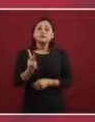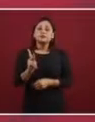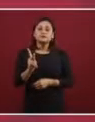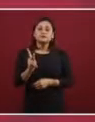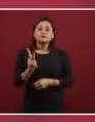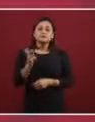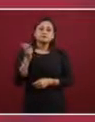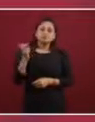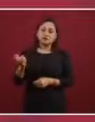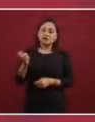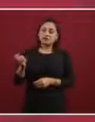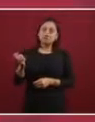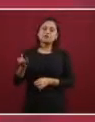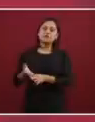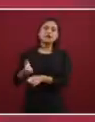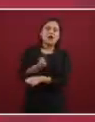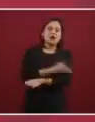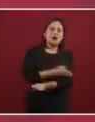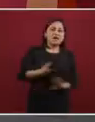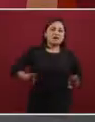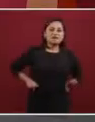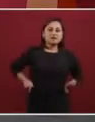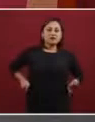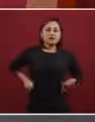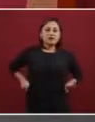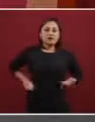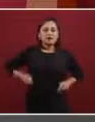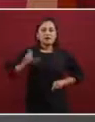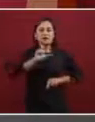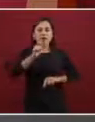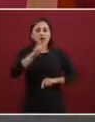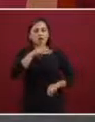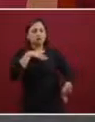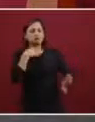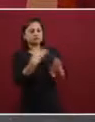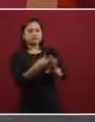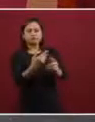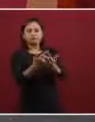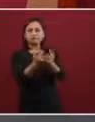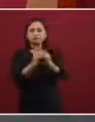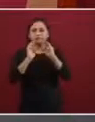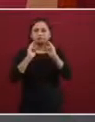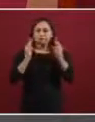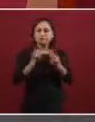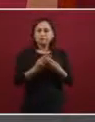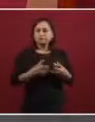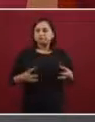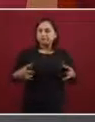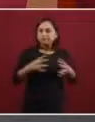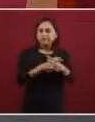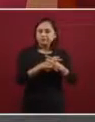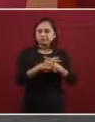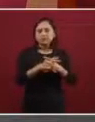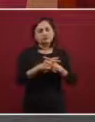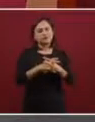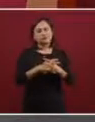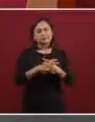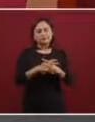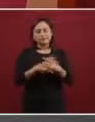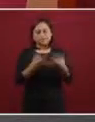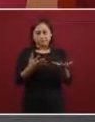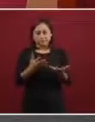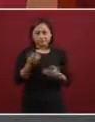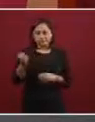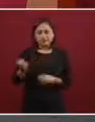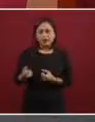a declarar la guerra al narcotráfico. En aquel entonces no estaba ni siquiera